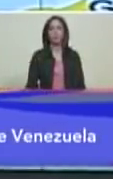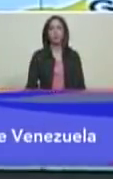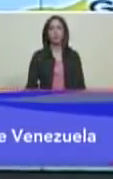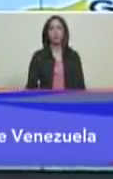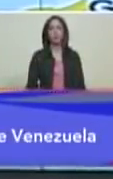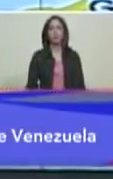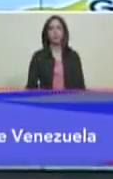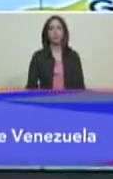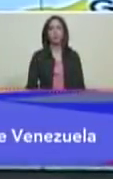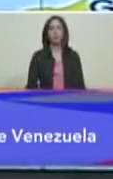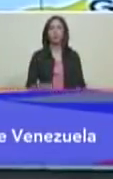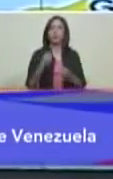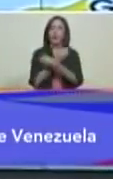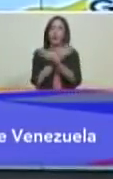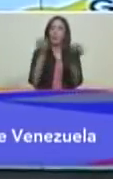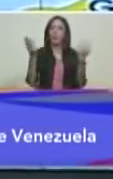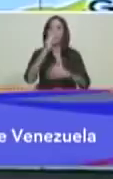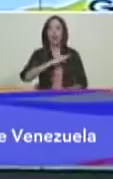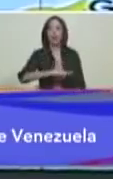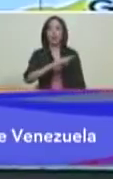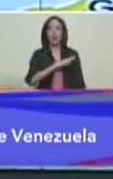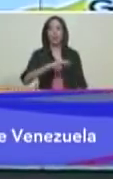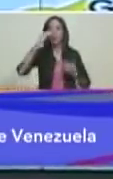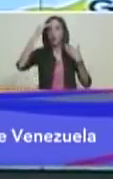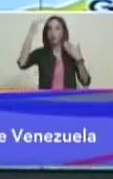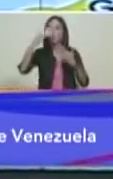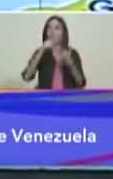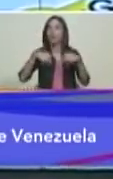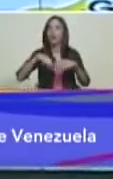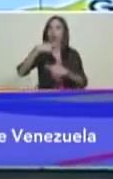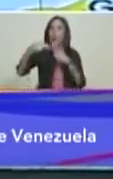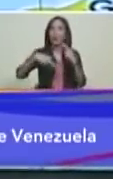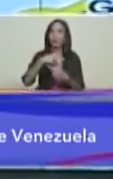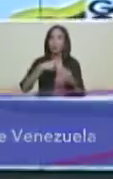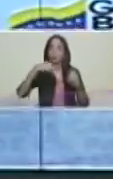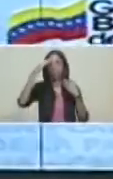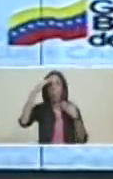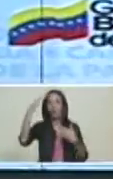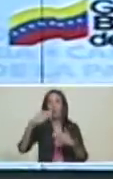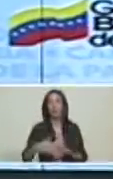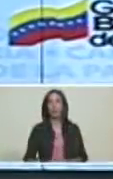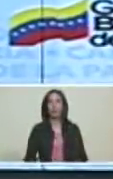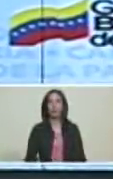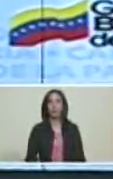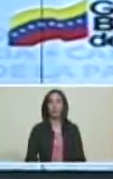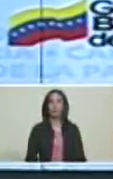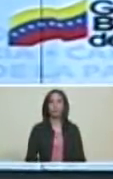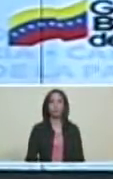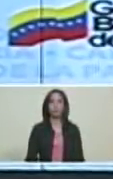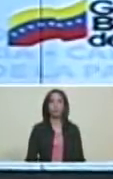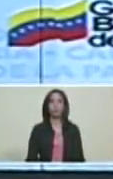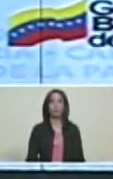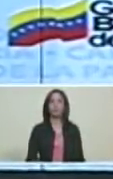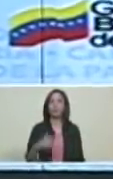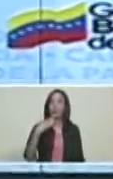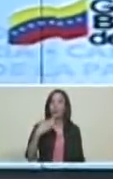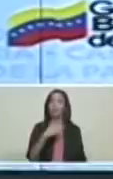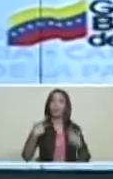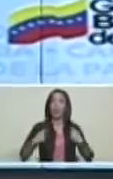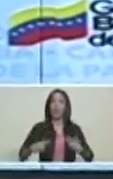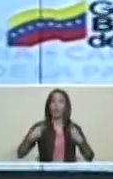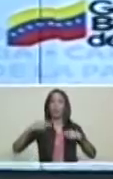Y a todas las misiones y grandes misiones de la Revolución Bolivariana. Gracias, Aristóbulo.